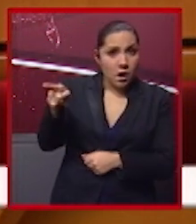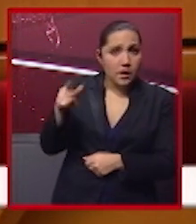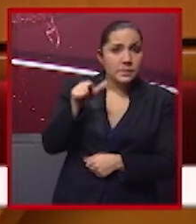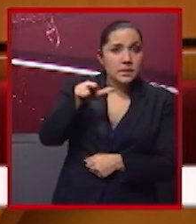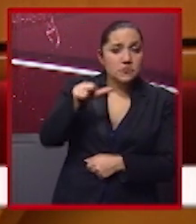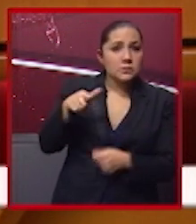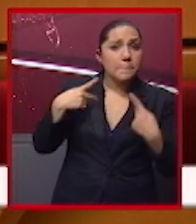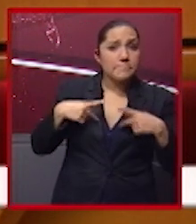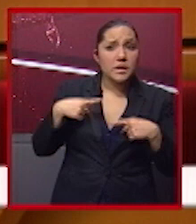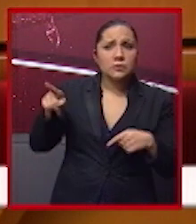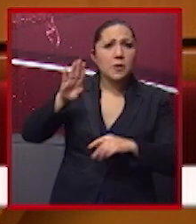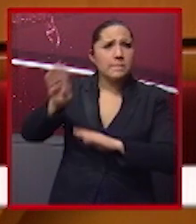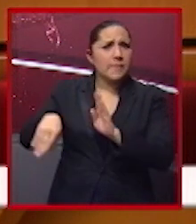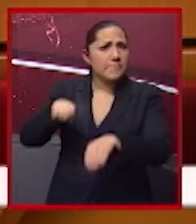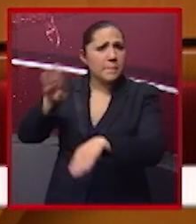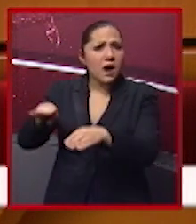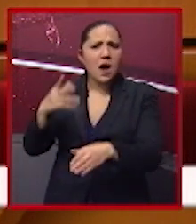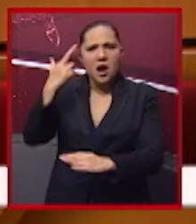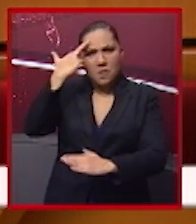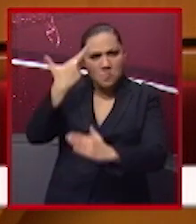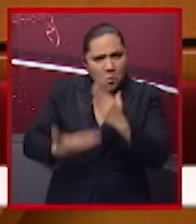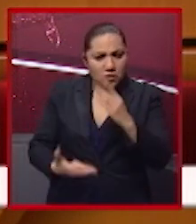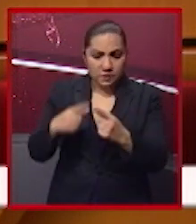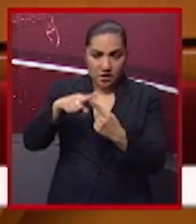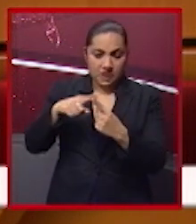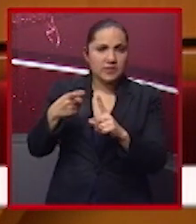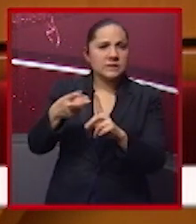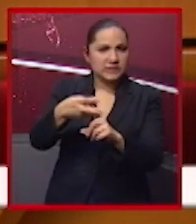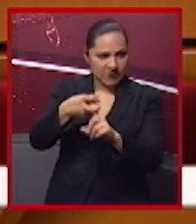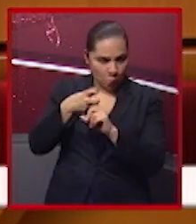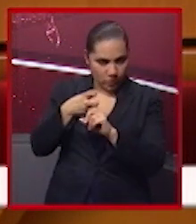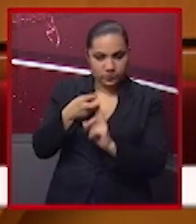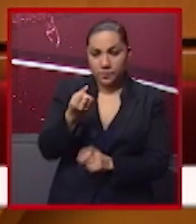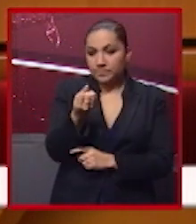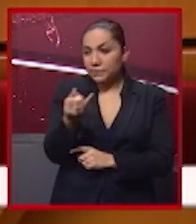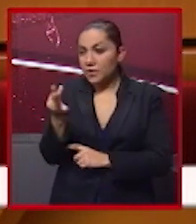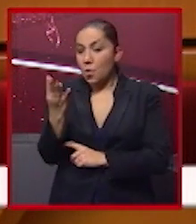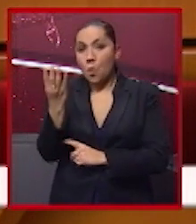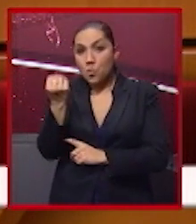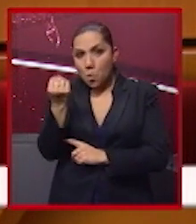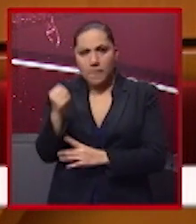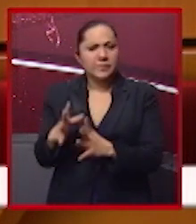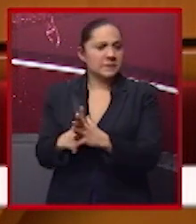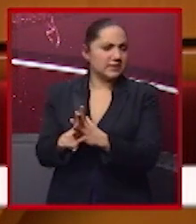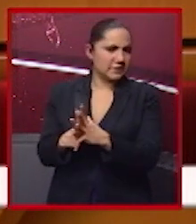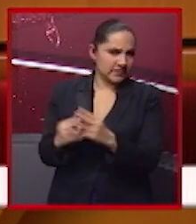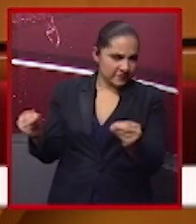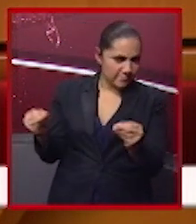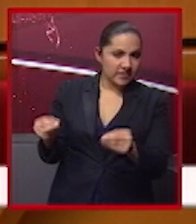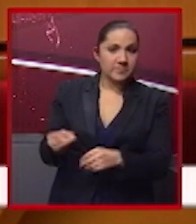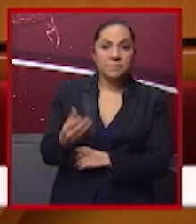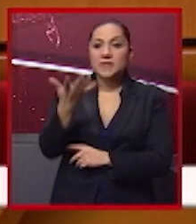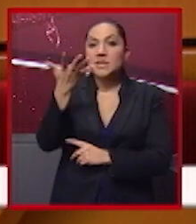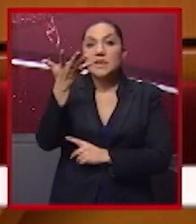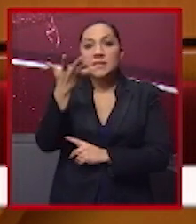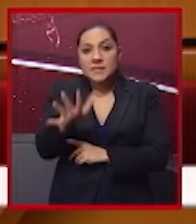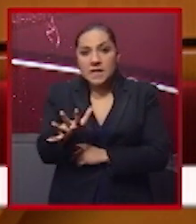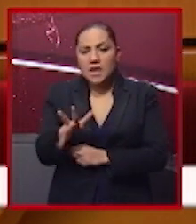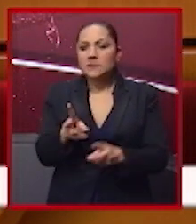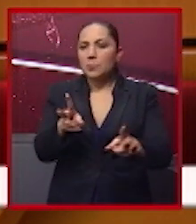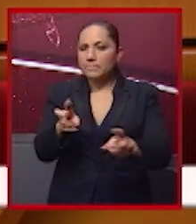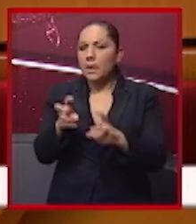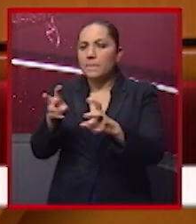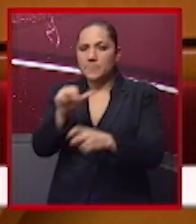violenta. Una va a ser secuestrada, 9 van a desaparecer se cometerán 10 robos en unidades de